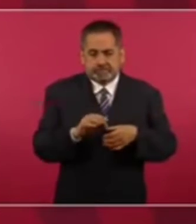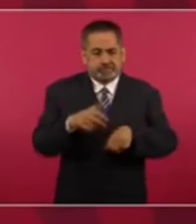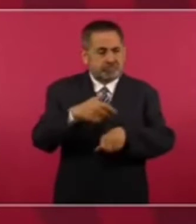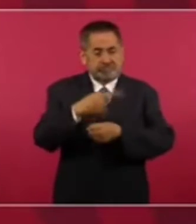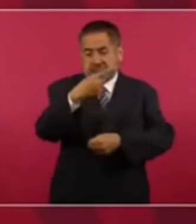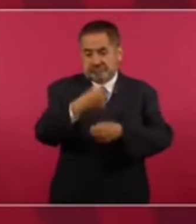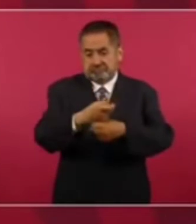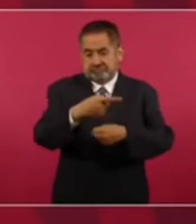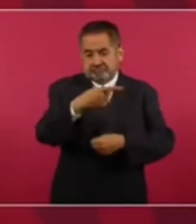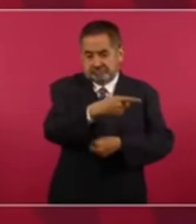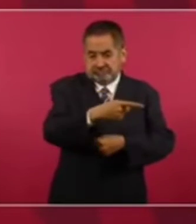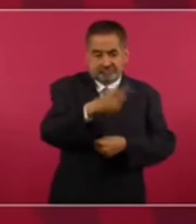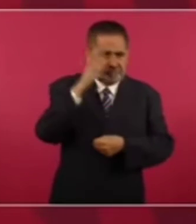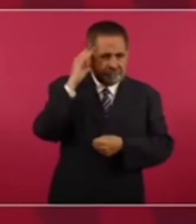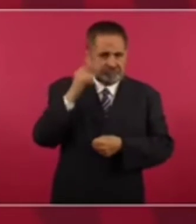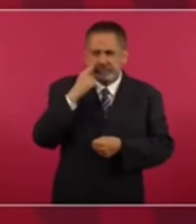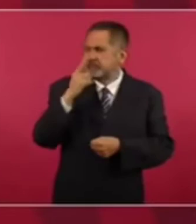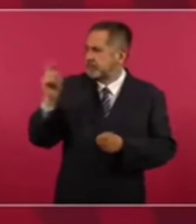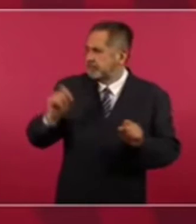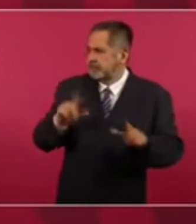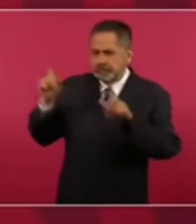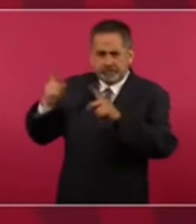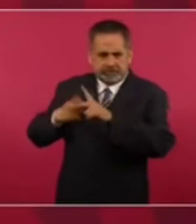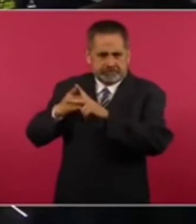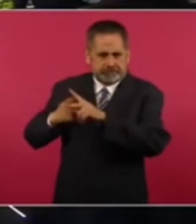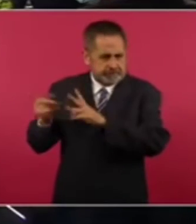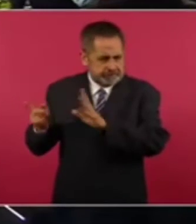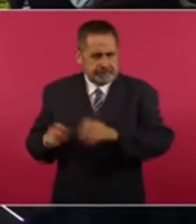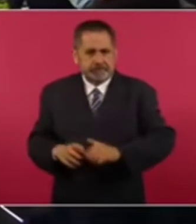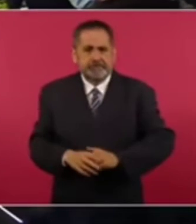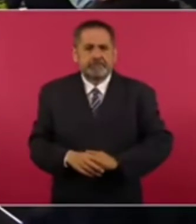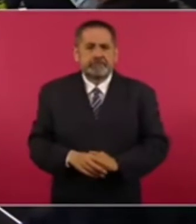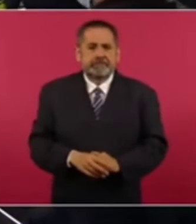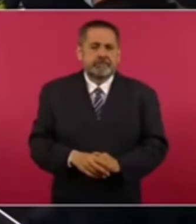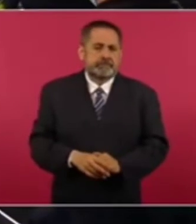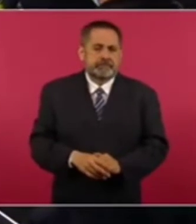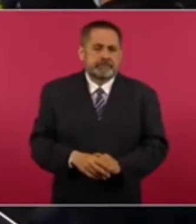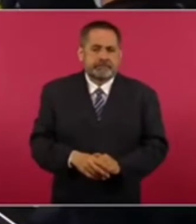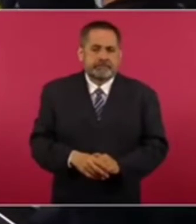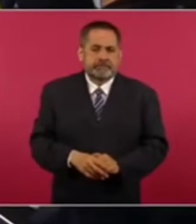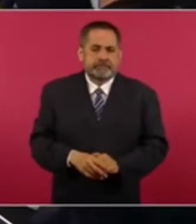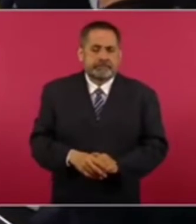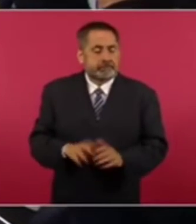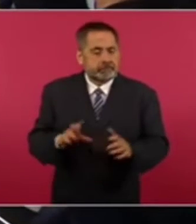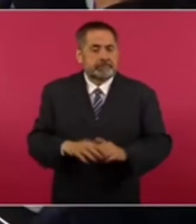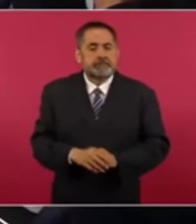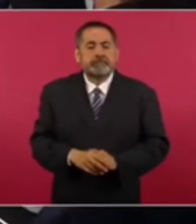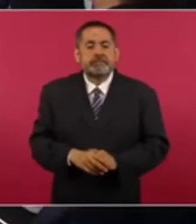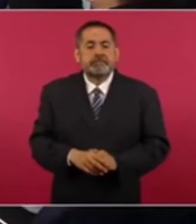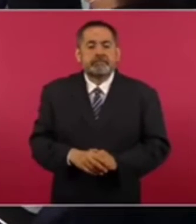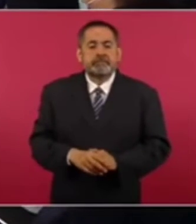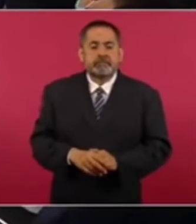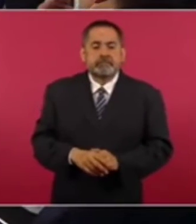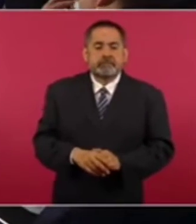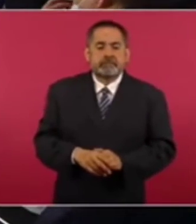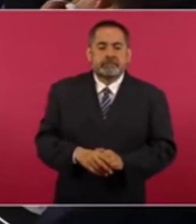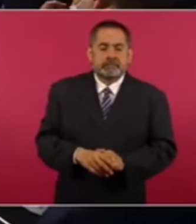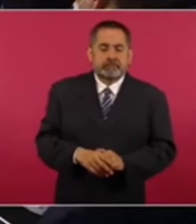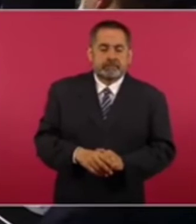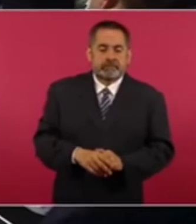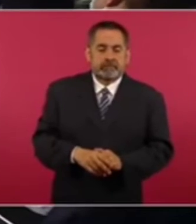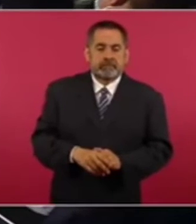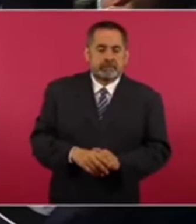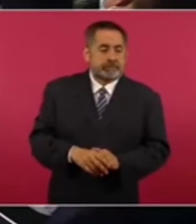1. A ver, pon la gráfica. Bueno, este señor